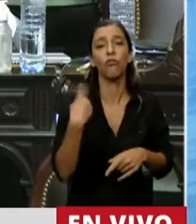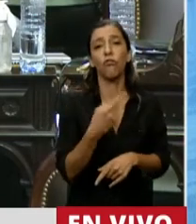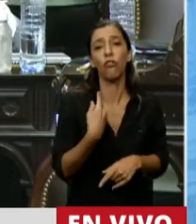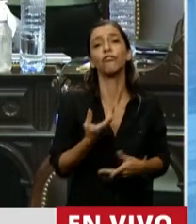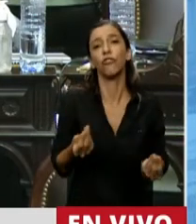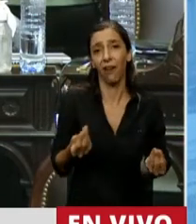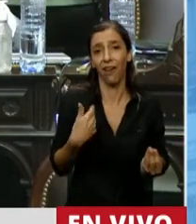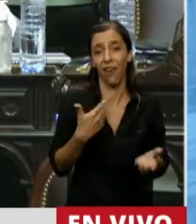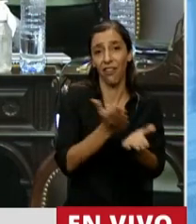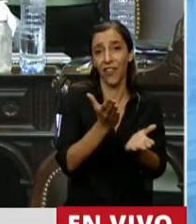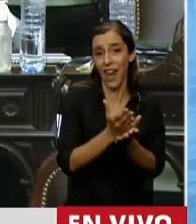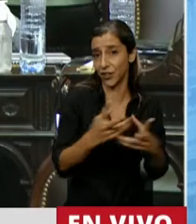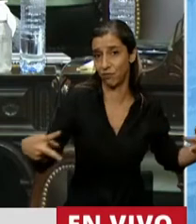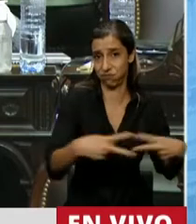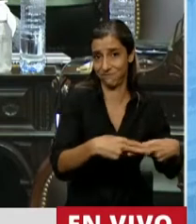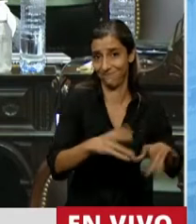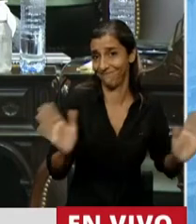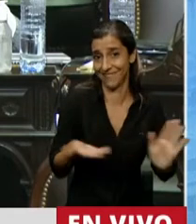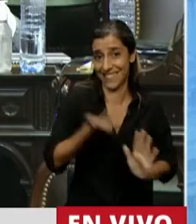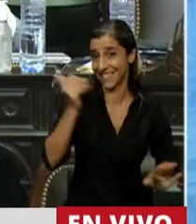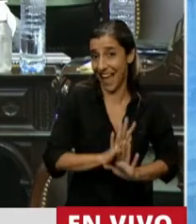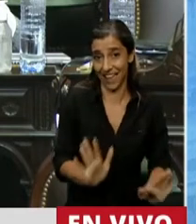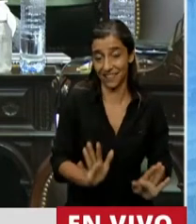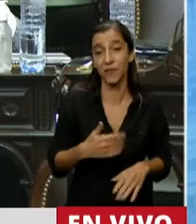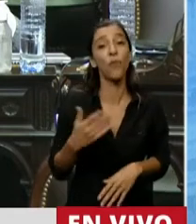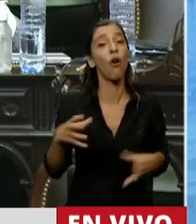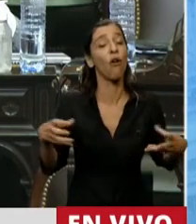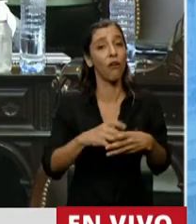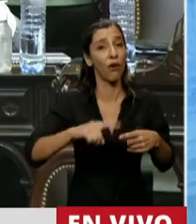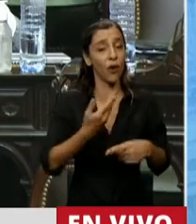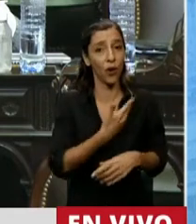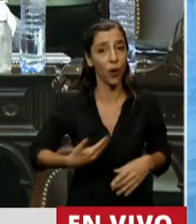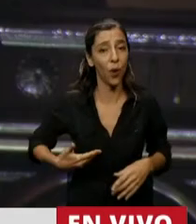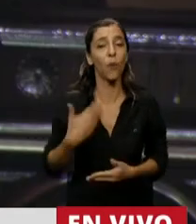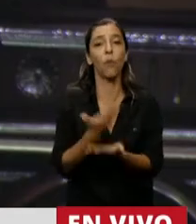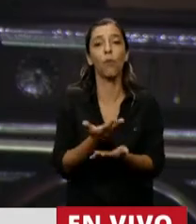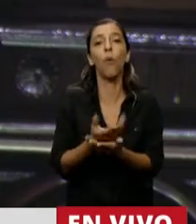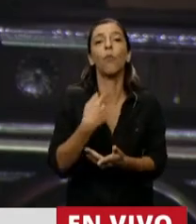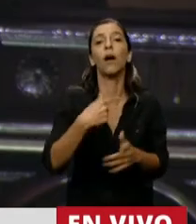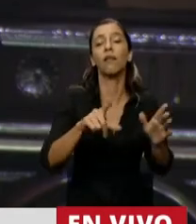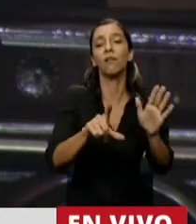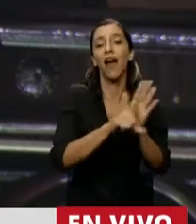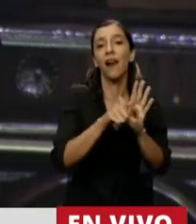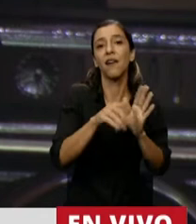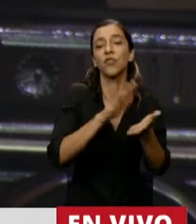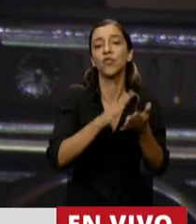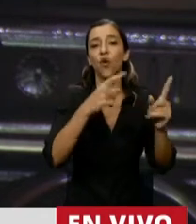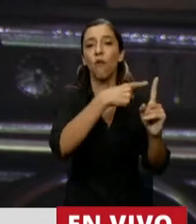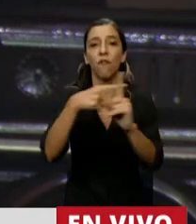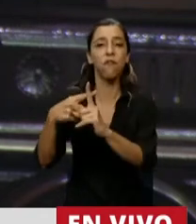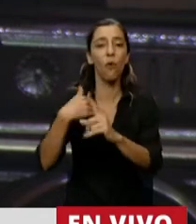de derechos. Lo que nos propone hoy el oficialismo es votar una fórmula jubilatoria que ya no esté atada a la